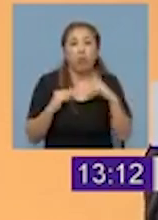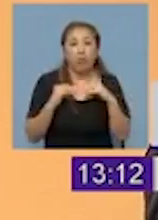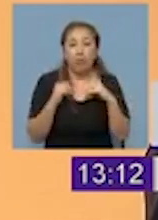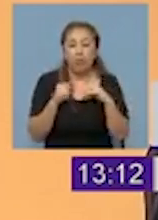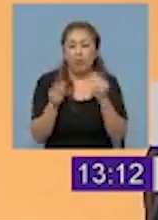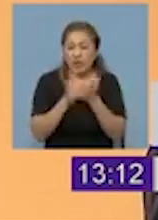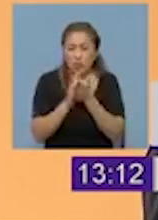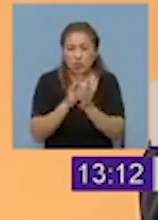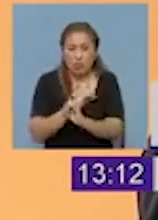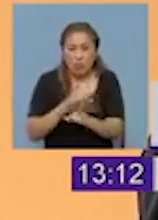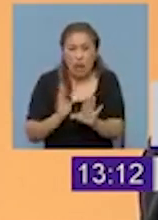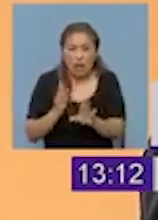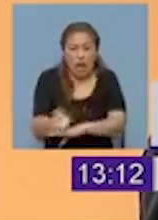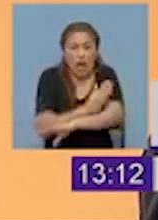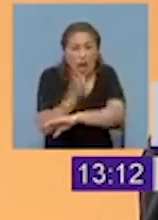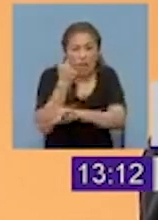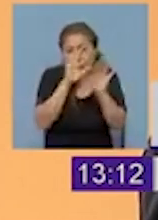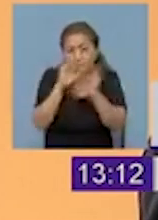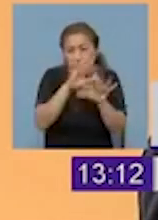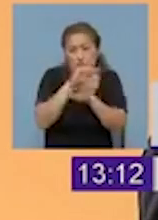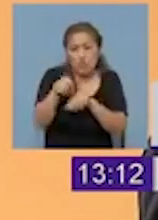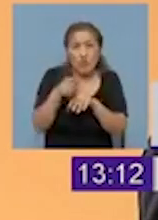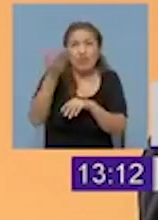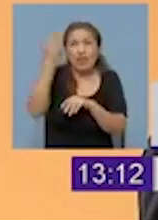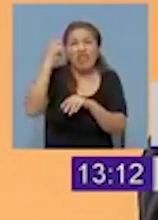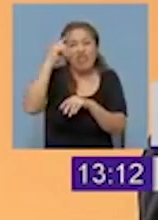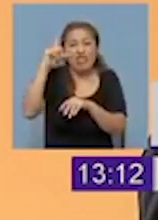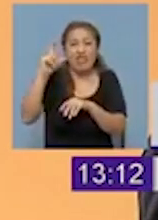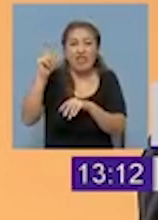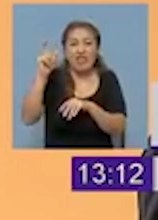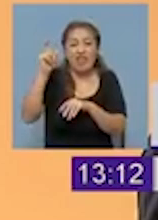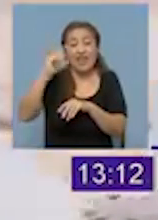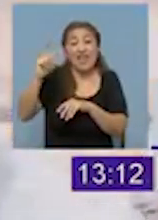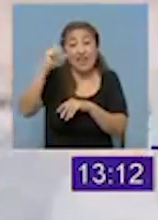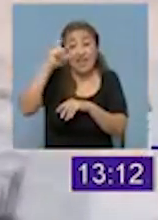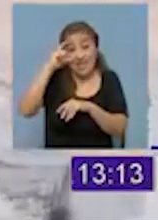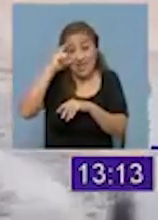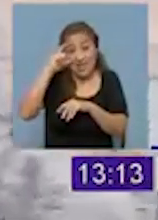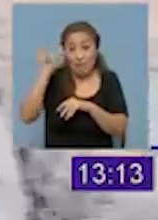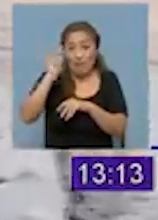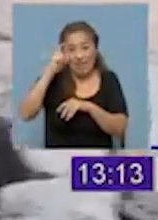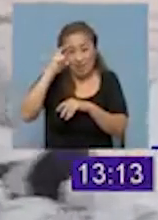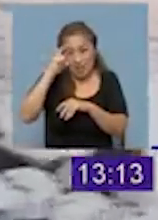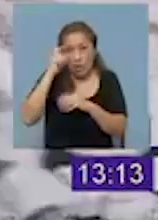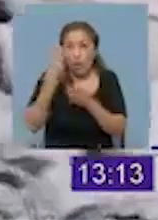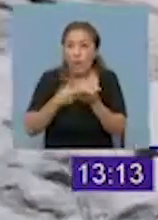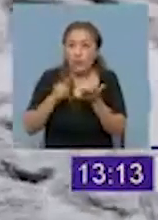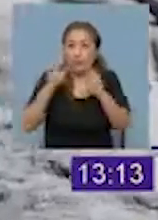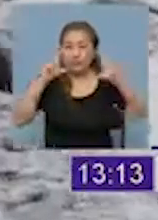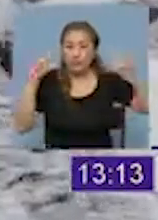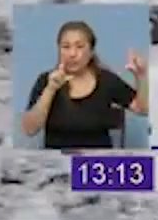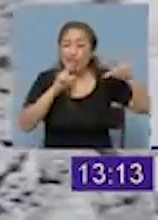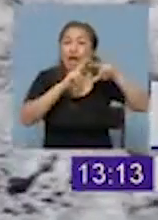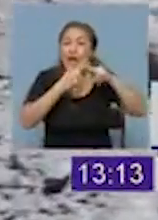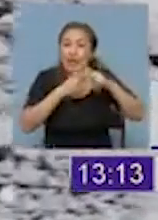la situación en la que habían quedado después de la luces de ese famoso 10 de enero y en la reconstrucción en el hogar de la sociedad no